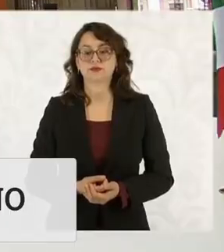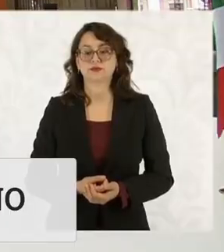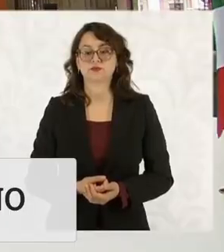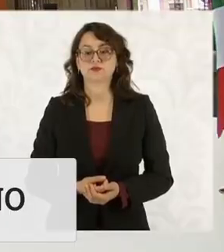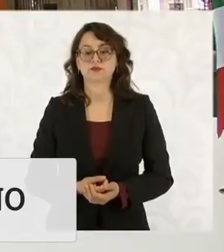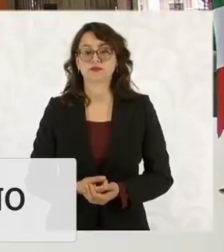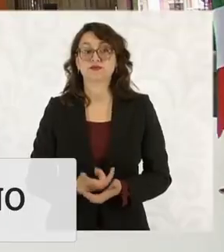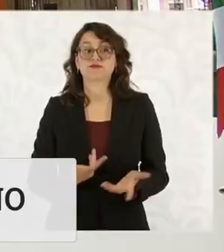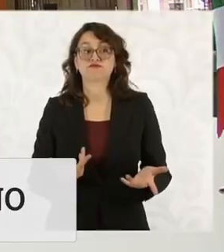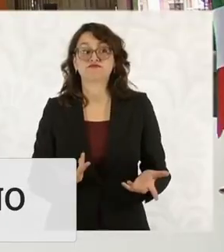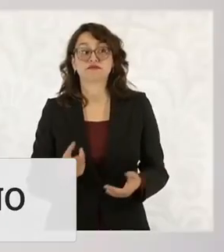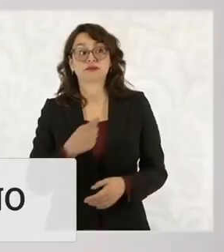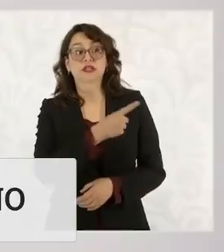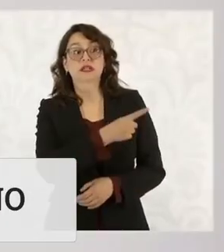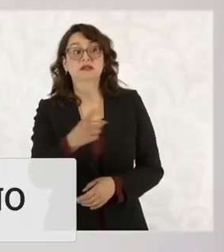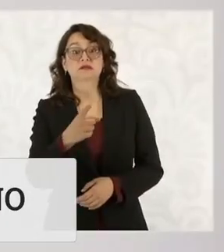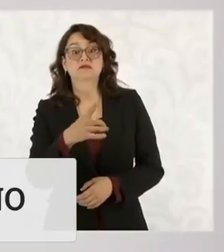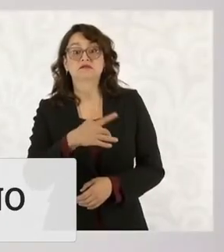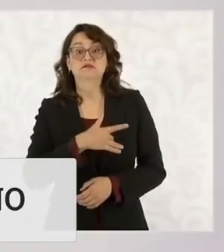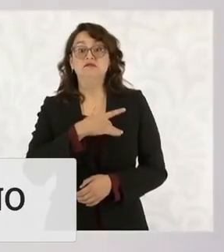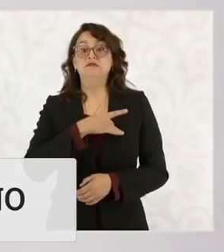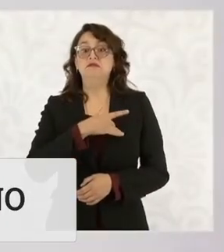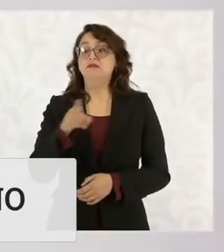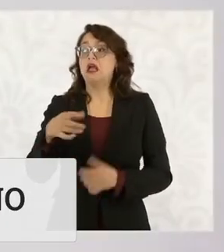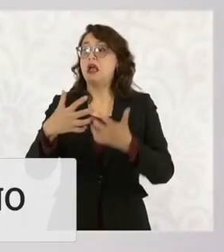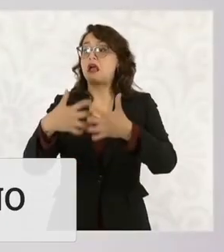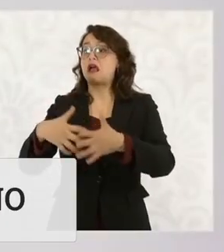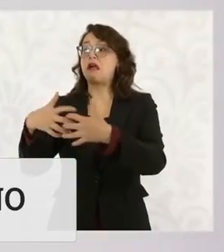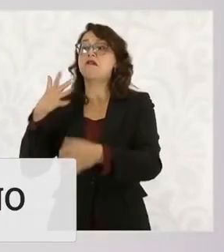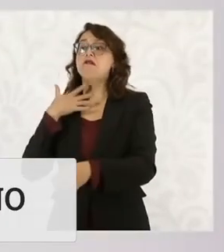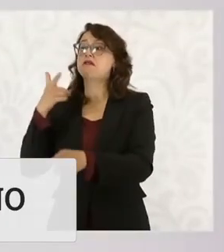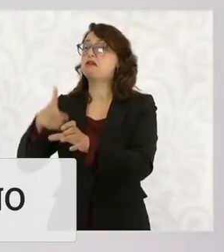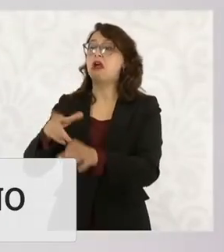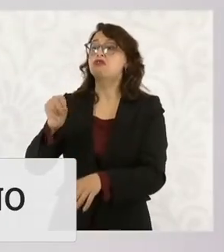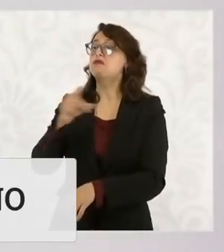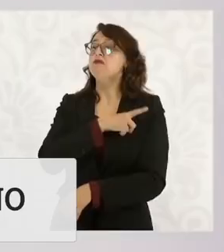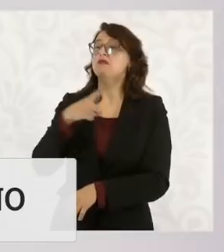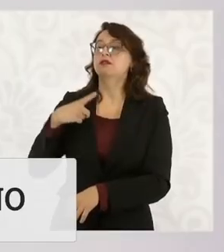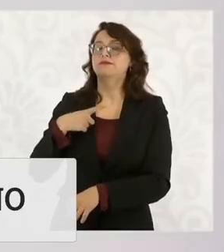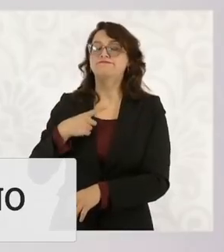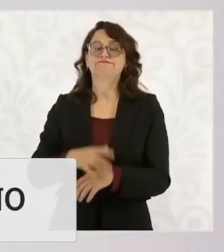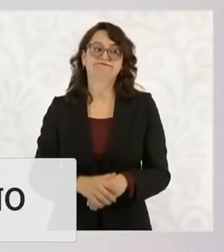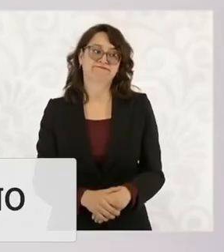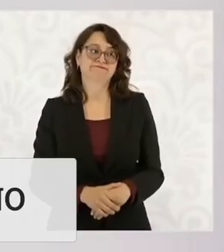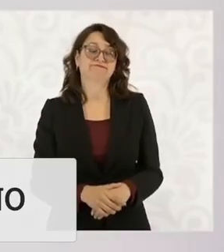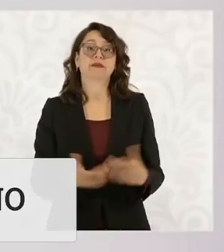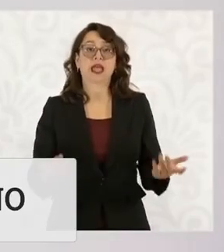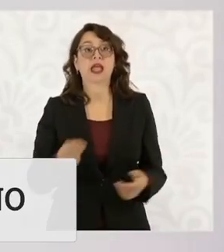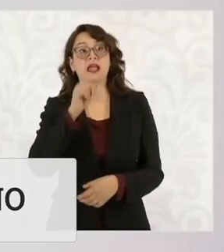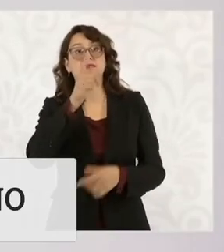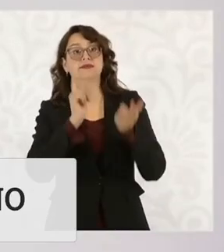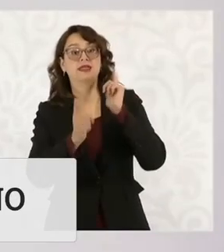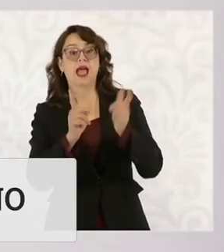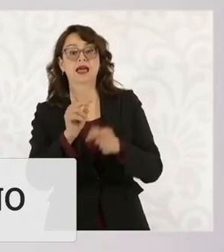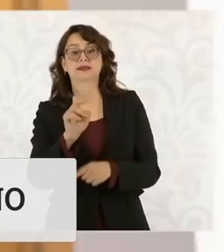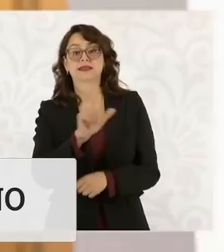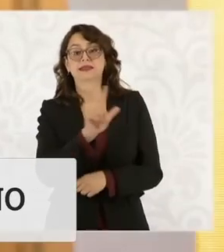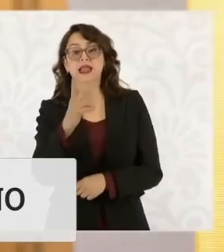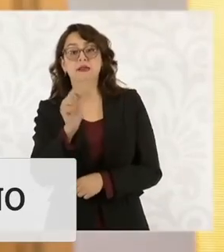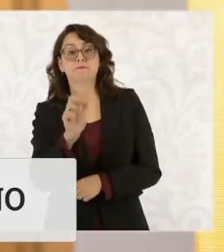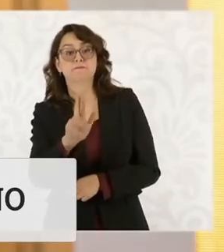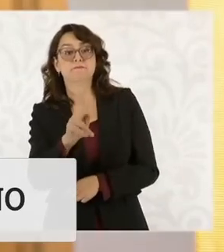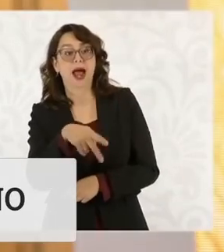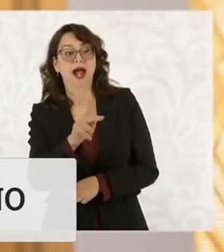Para aquellos que decían que no se invirtiera en refinerías, les informo que gracias a la compra de la refinería Deer Park en